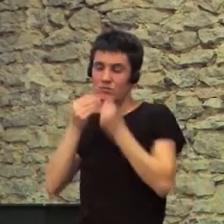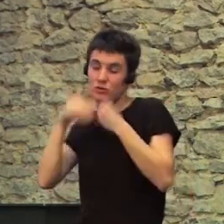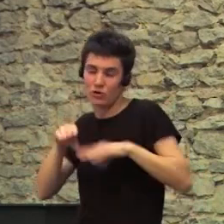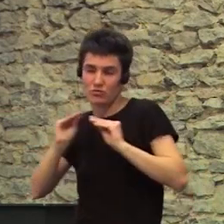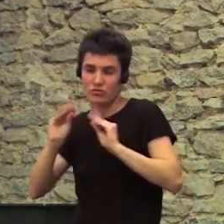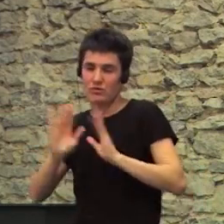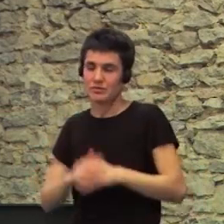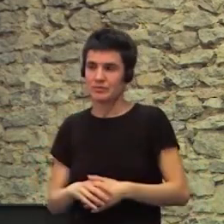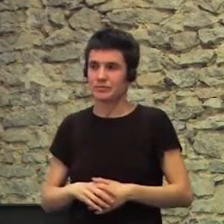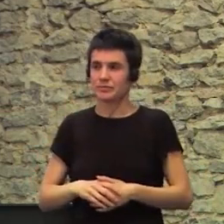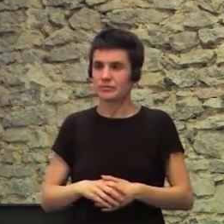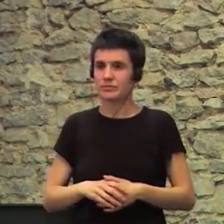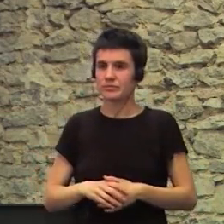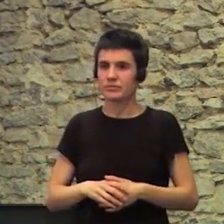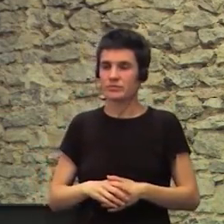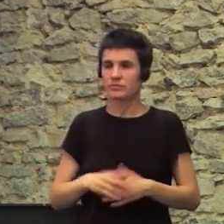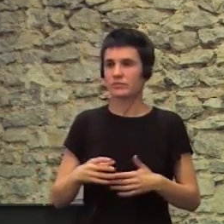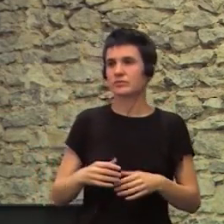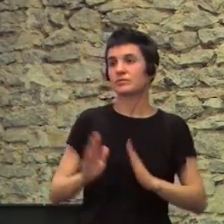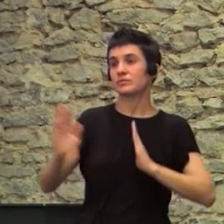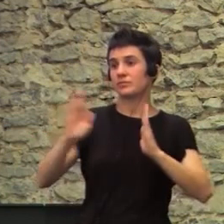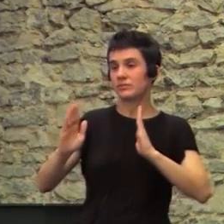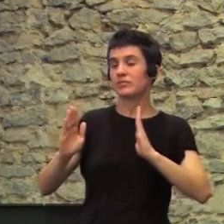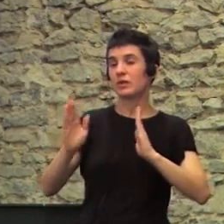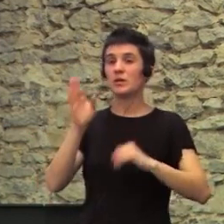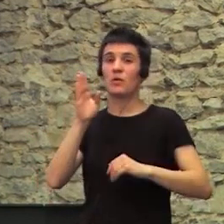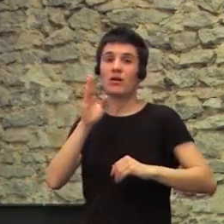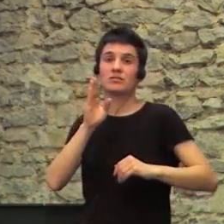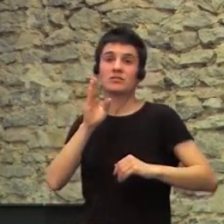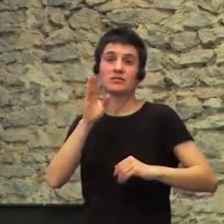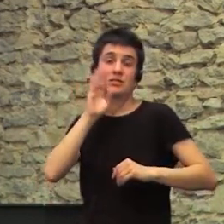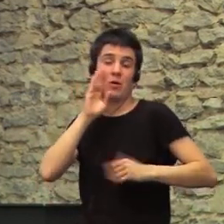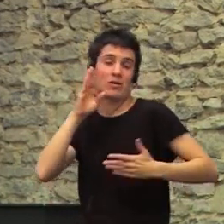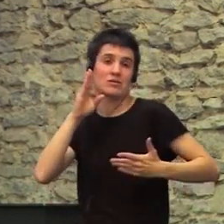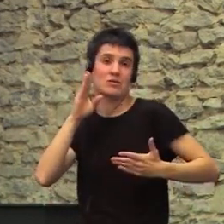bueno, hay mucho hablado sobre de todas estas épocas, ¿no?